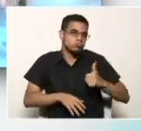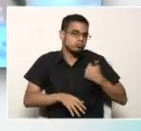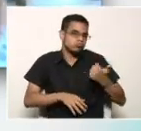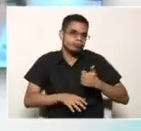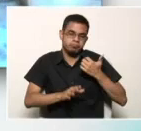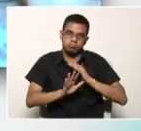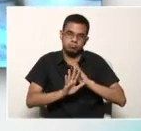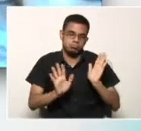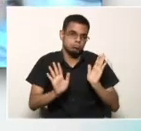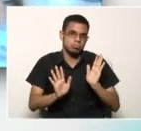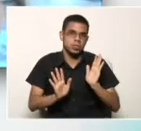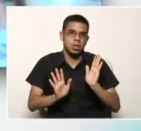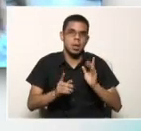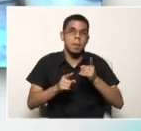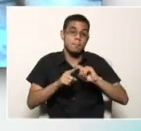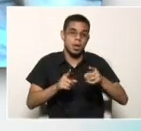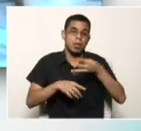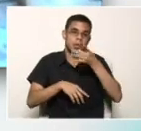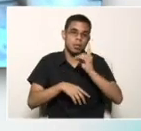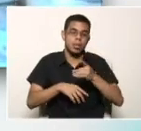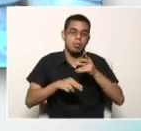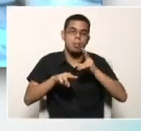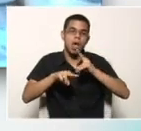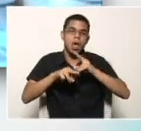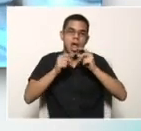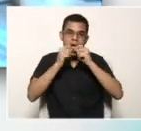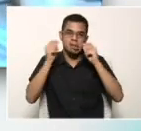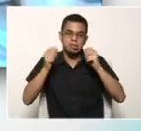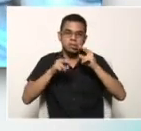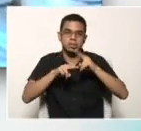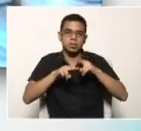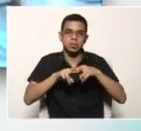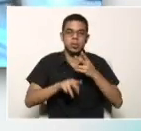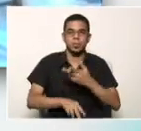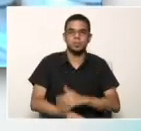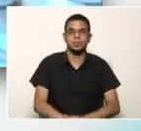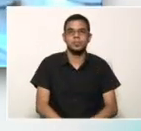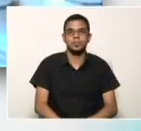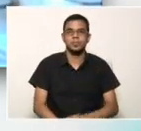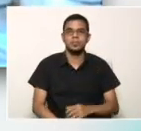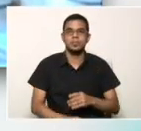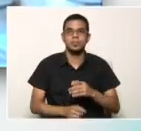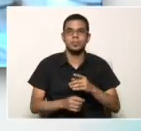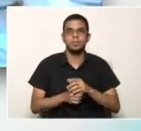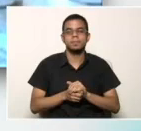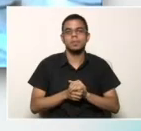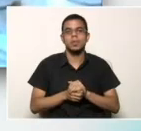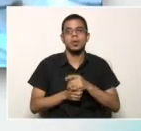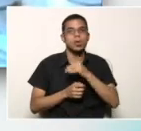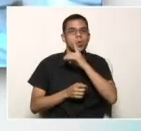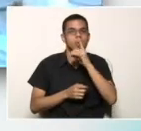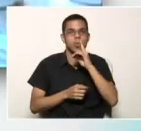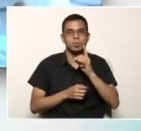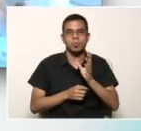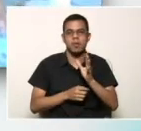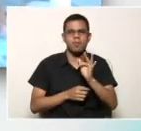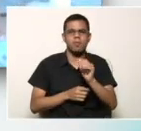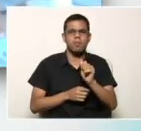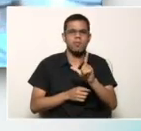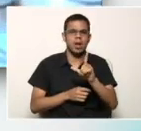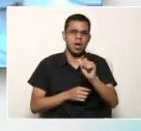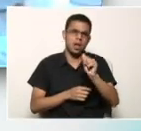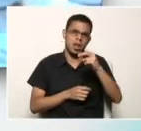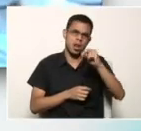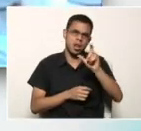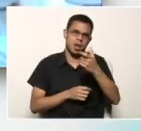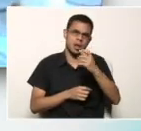regalo o para envolver algo, o en el caso de los que se llaman también tirros de embalaje o tirros de 3 pulgadas, ¿sí?